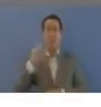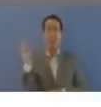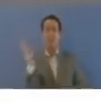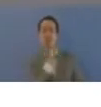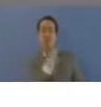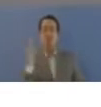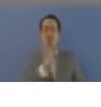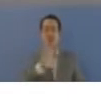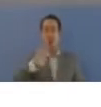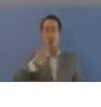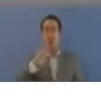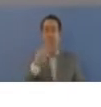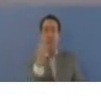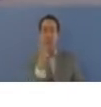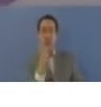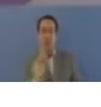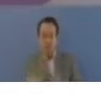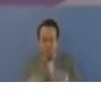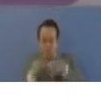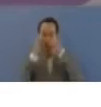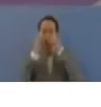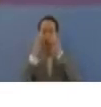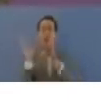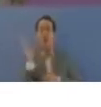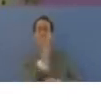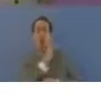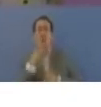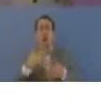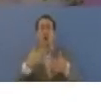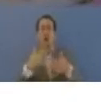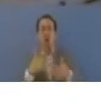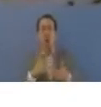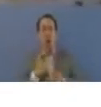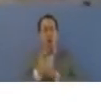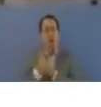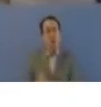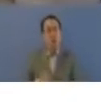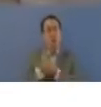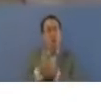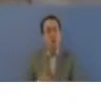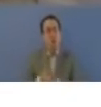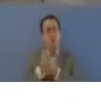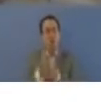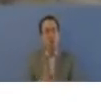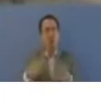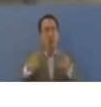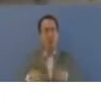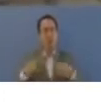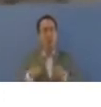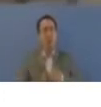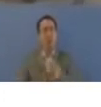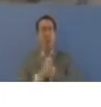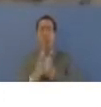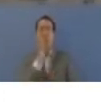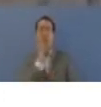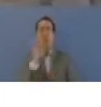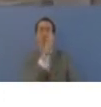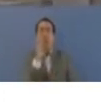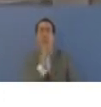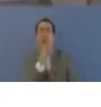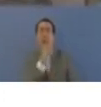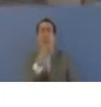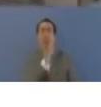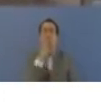Esta mañana, el gobierno estatal arrancó la entrega de equipo médico equivalente a 189 millones de pesos que se distribuirá